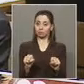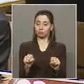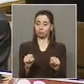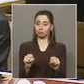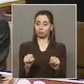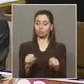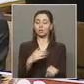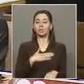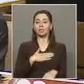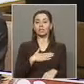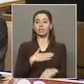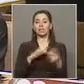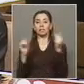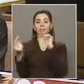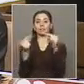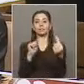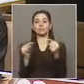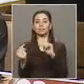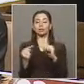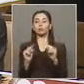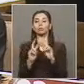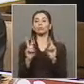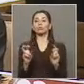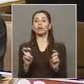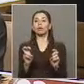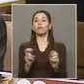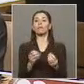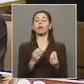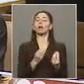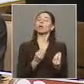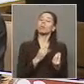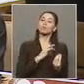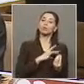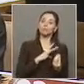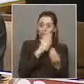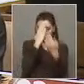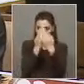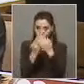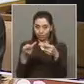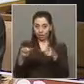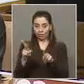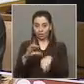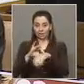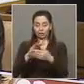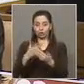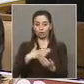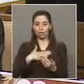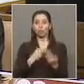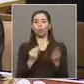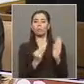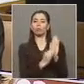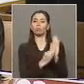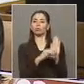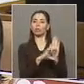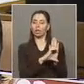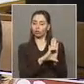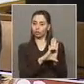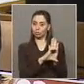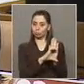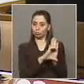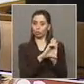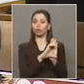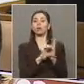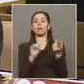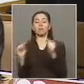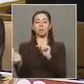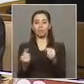que busca abrir el debate respecto a cómo Chile ha enfrentado el derecho a la salud en el ámbito de la Constitución, a la necesidad de abrir